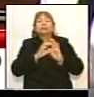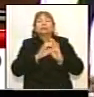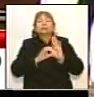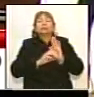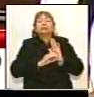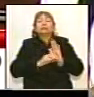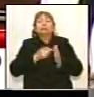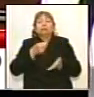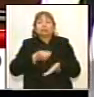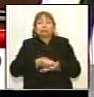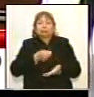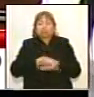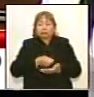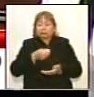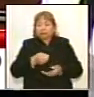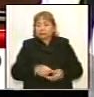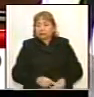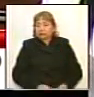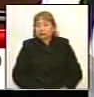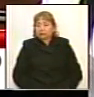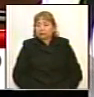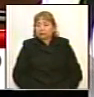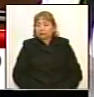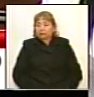El financiamiento de las organizaciones...